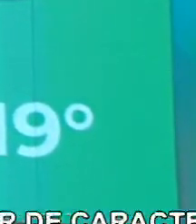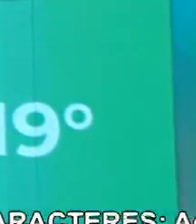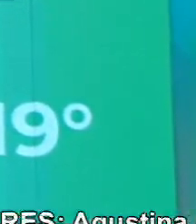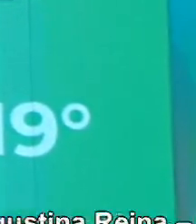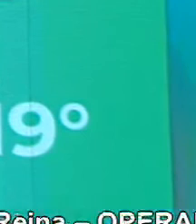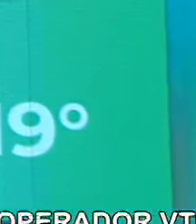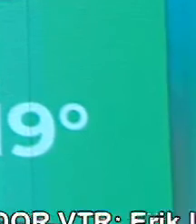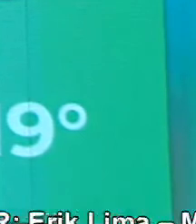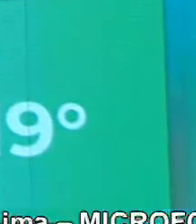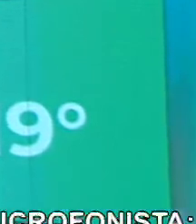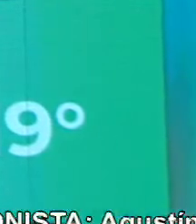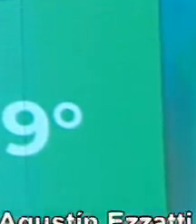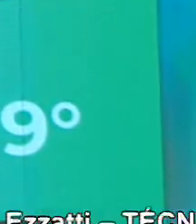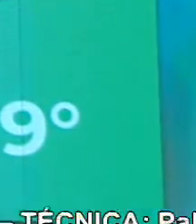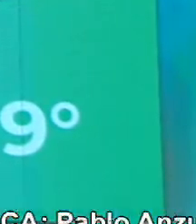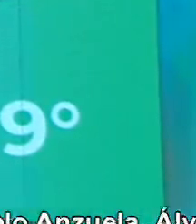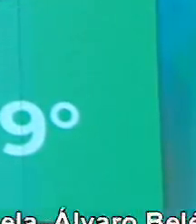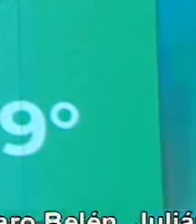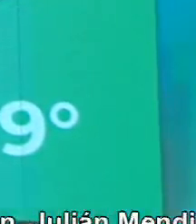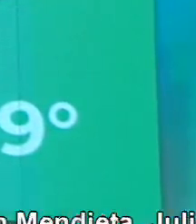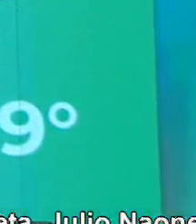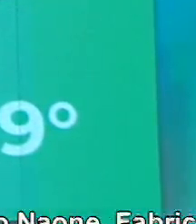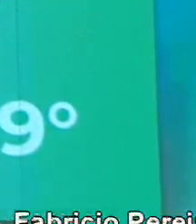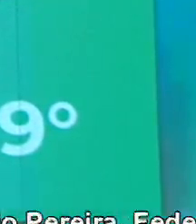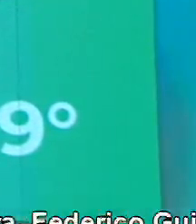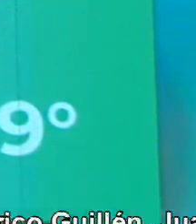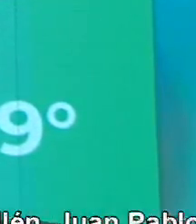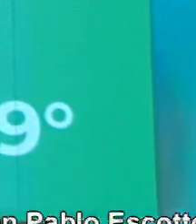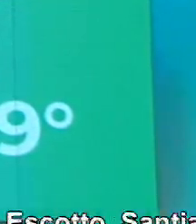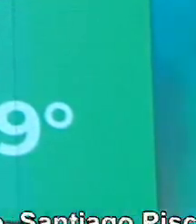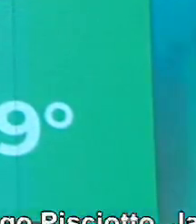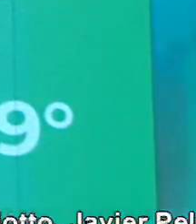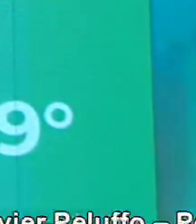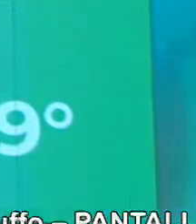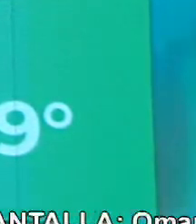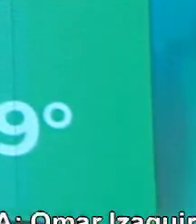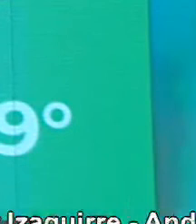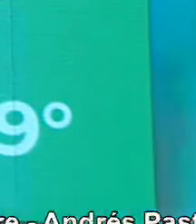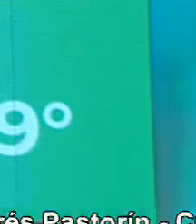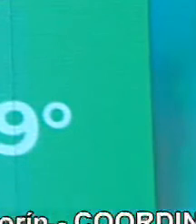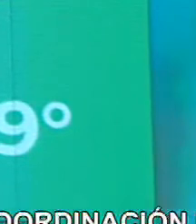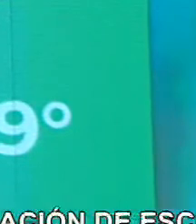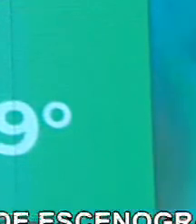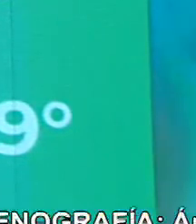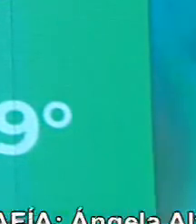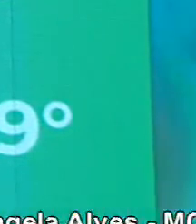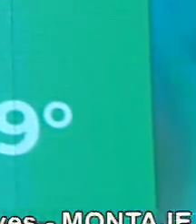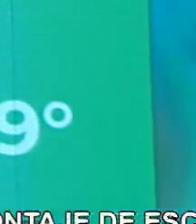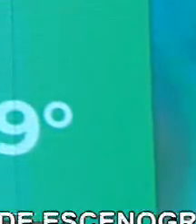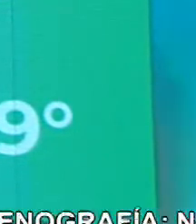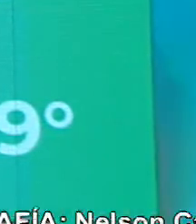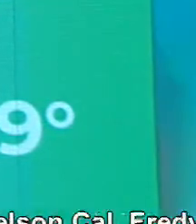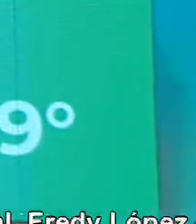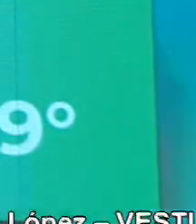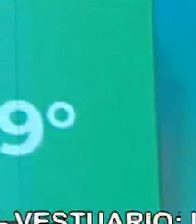y va a mejorar con el transcurso de las horas tampoco por ahora se prevé que llueva en la mitad de la semana el miércoles día en el cual la mínima prevista según Inumet